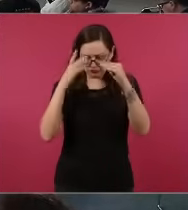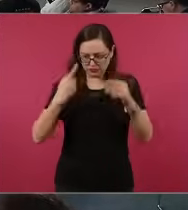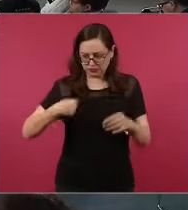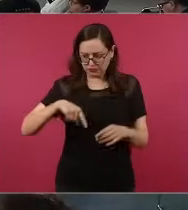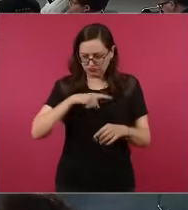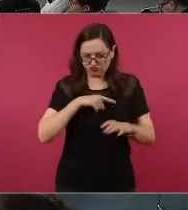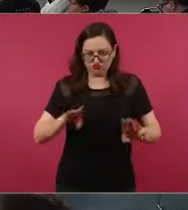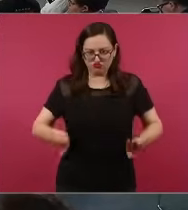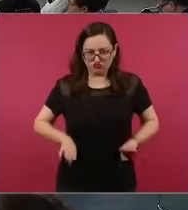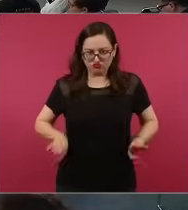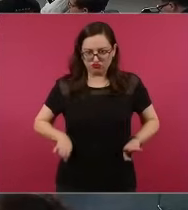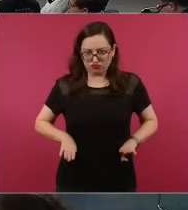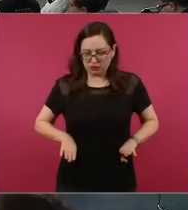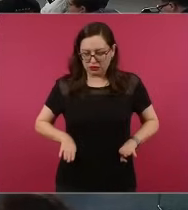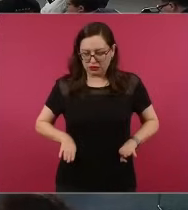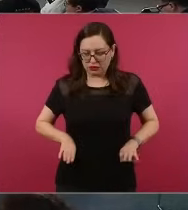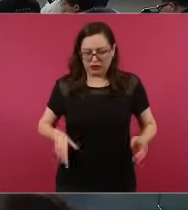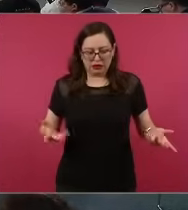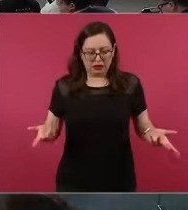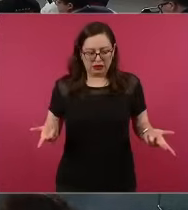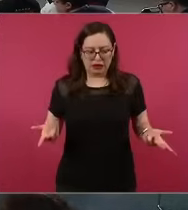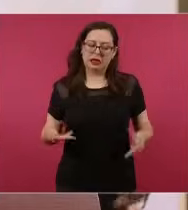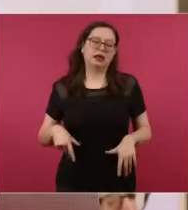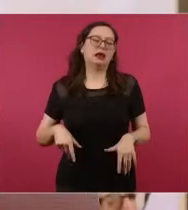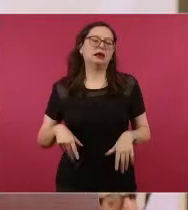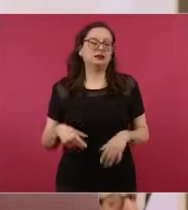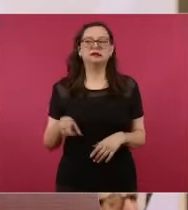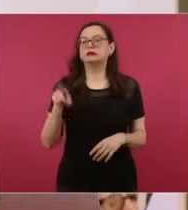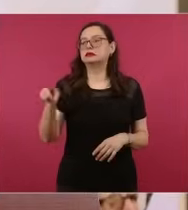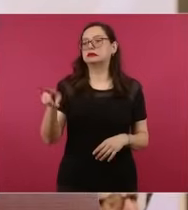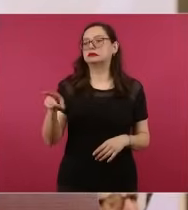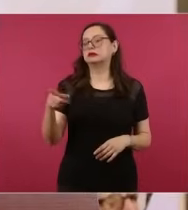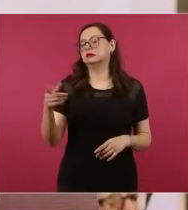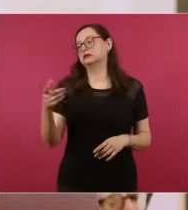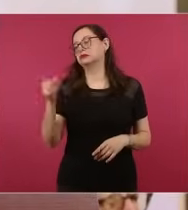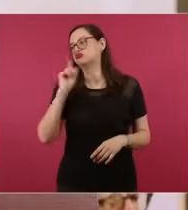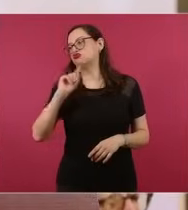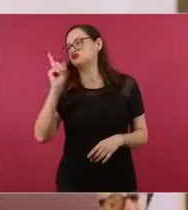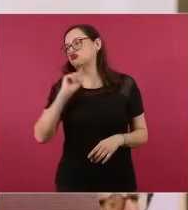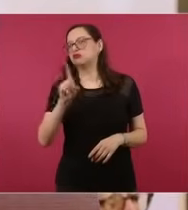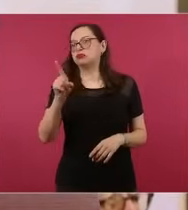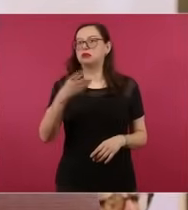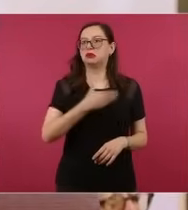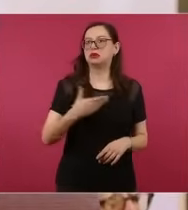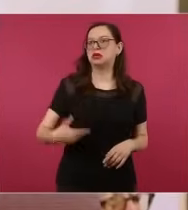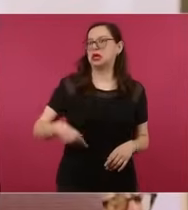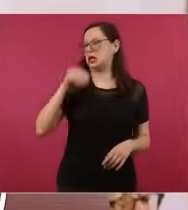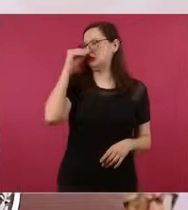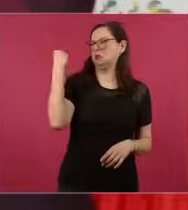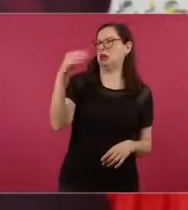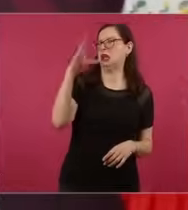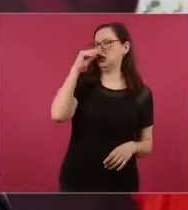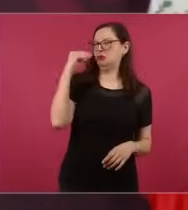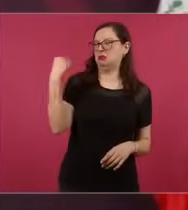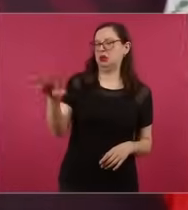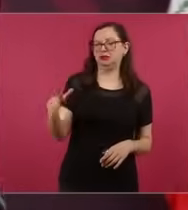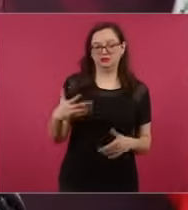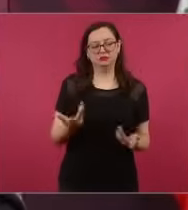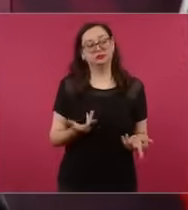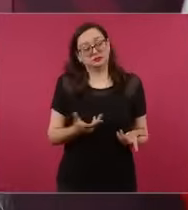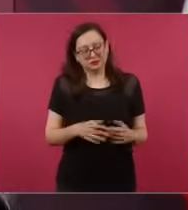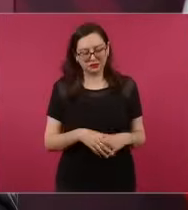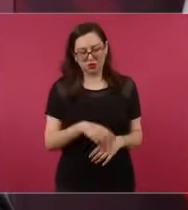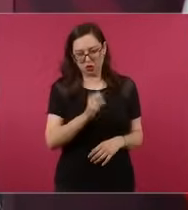Claro, culpar al adversario y al presidente, pero también